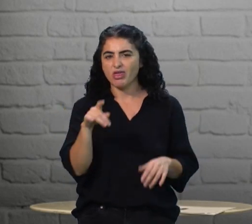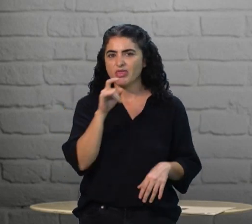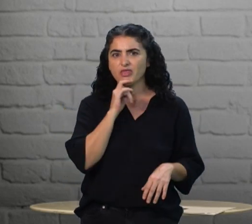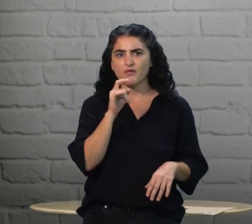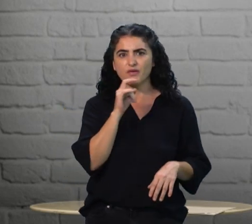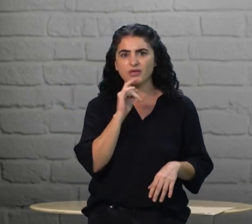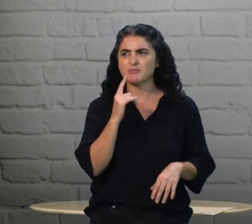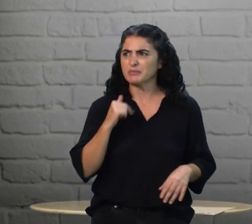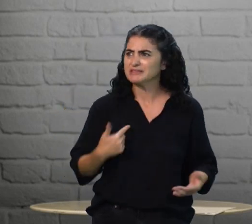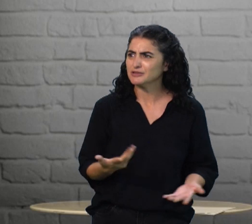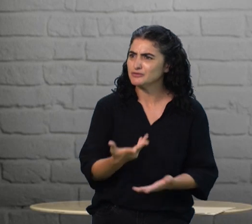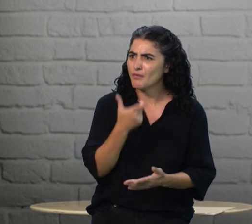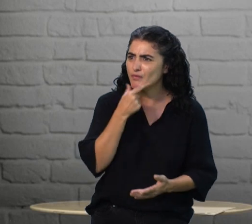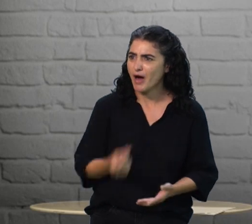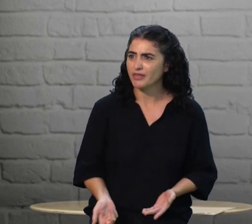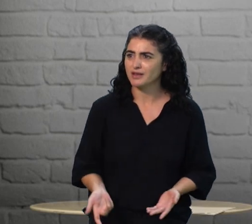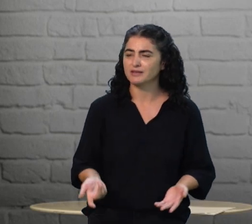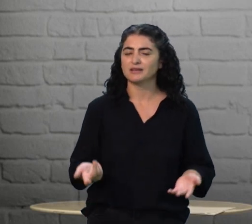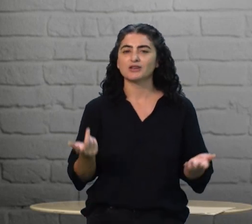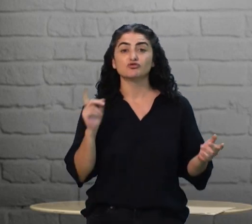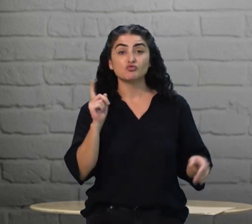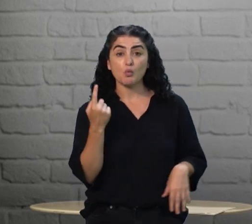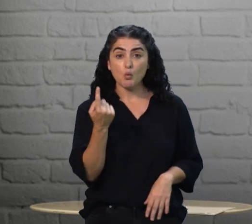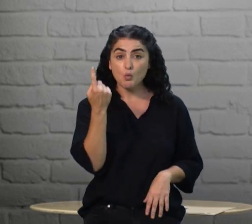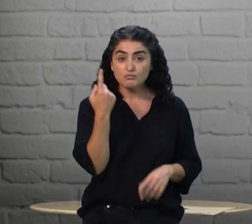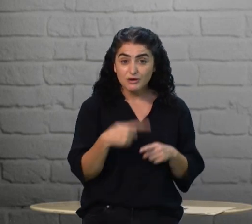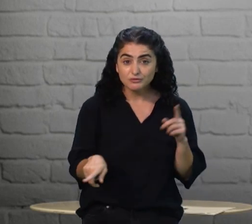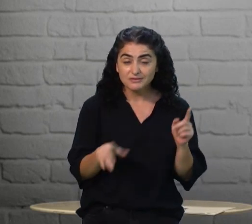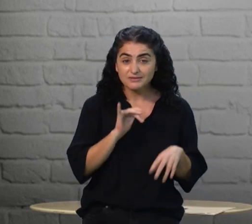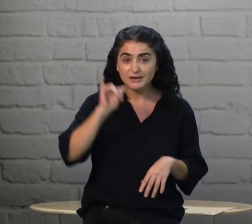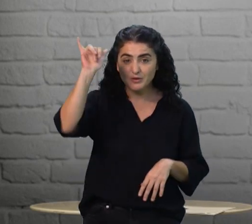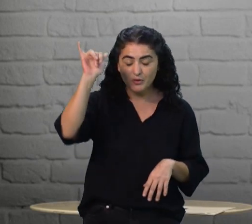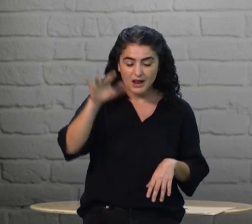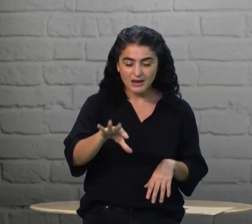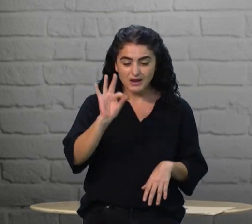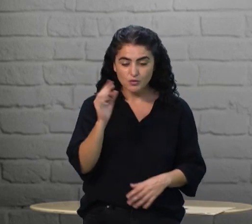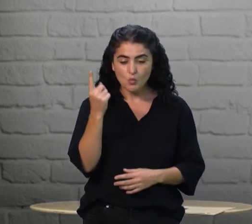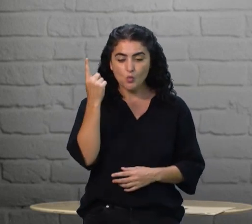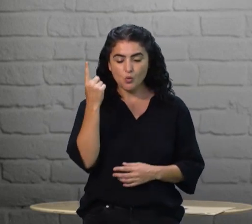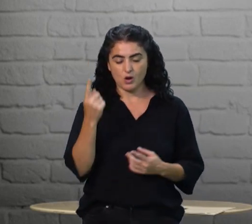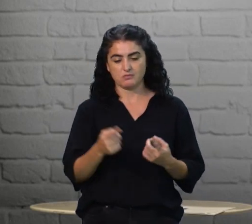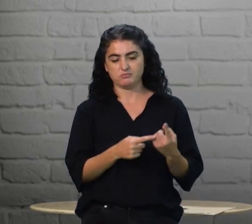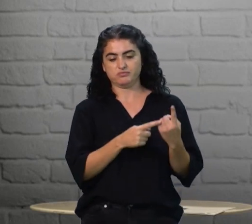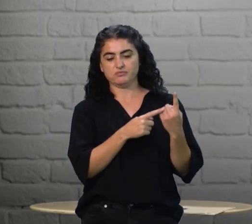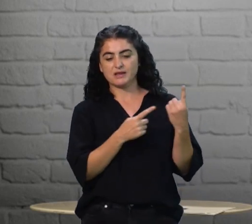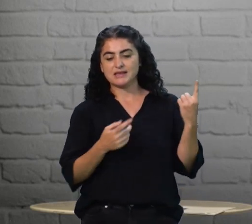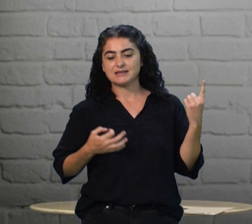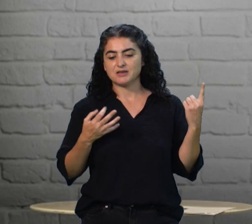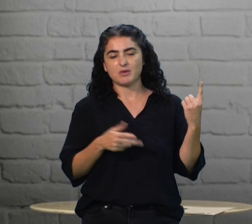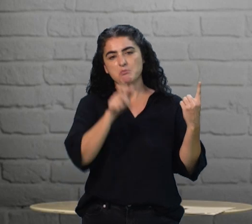dicho que era fácil eh Solo una cosa de La Rioja Yo siempre me quedaría con las